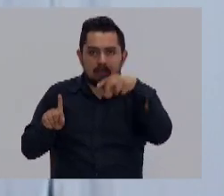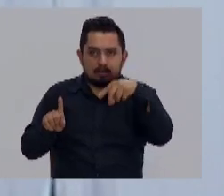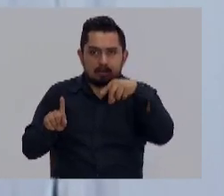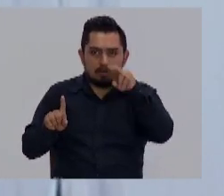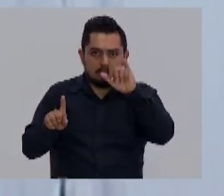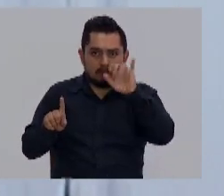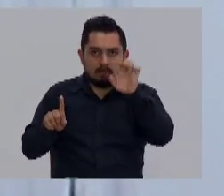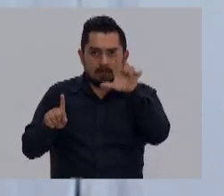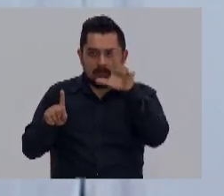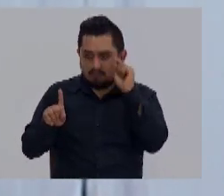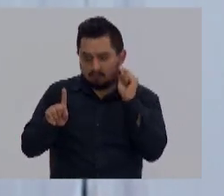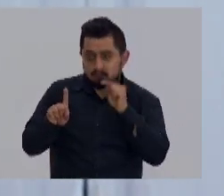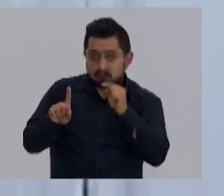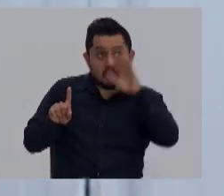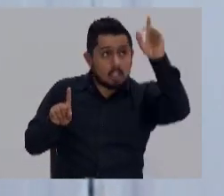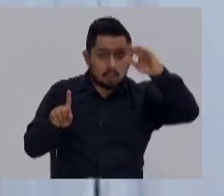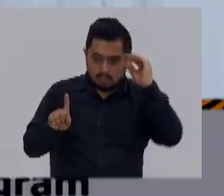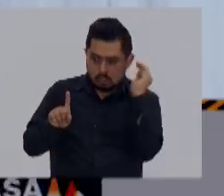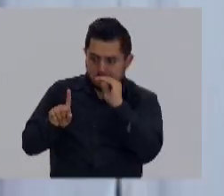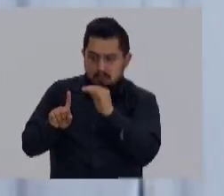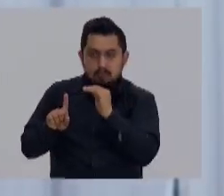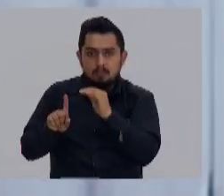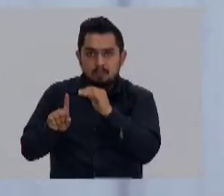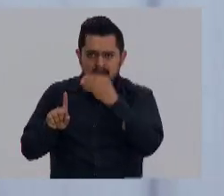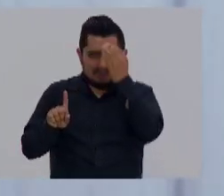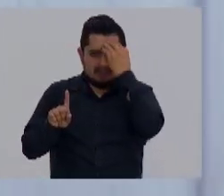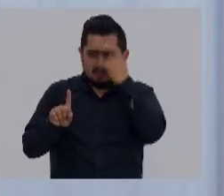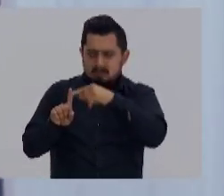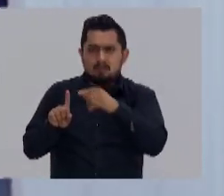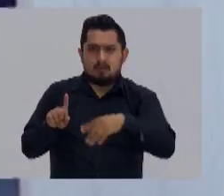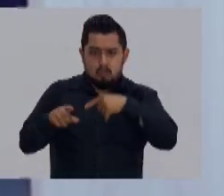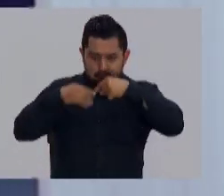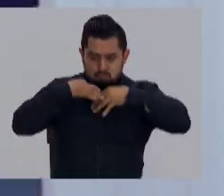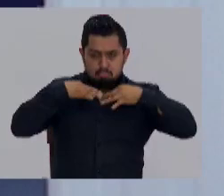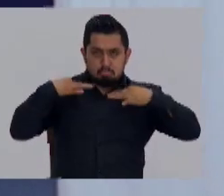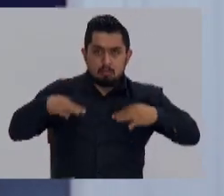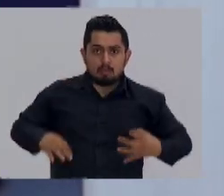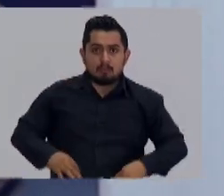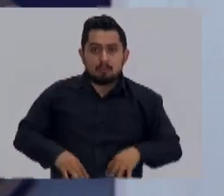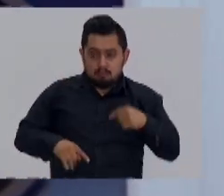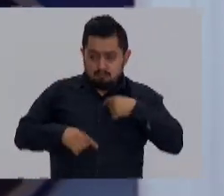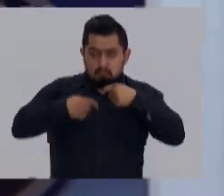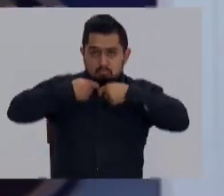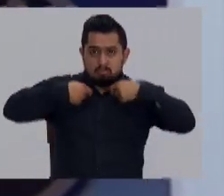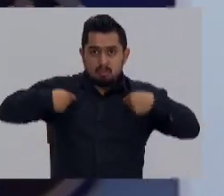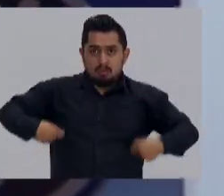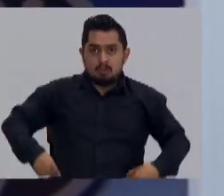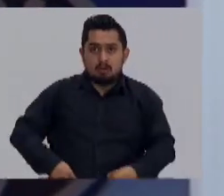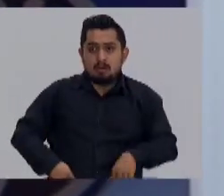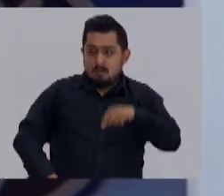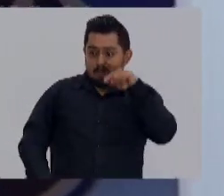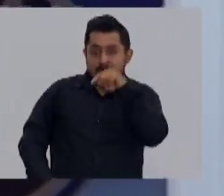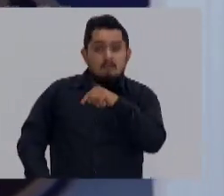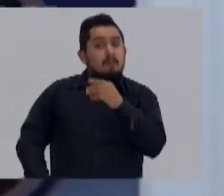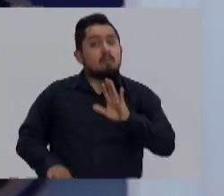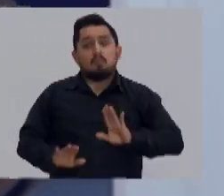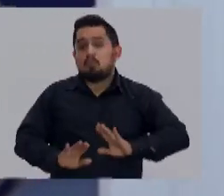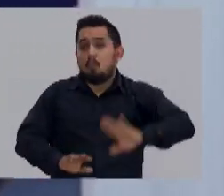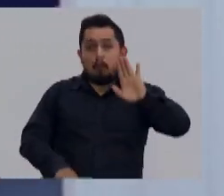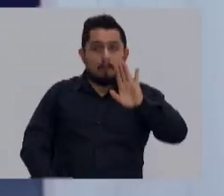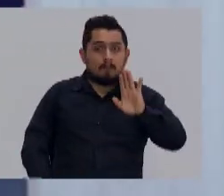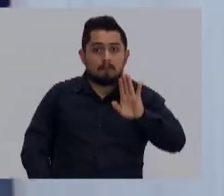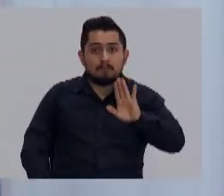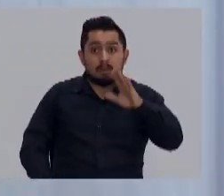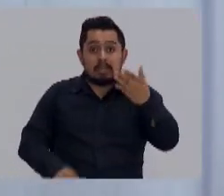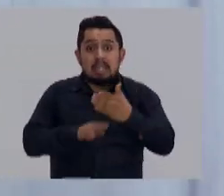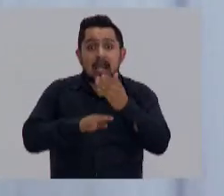que acabamos de leer. Ezequiel, ¿sabe usted que Ezequiel era sacerdote? Pero nunca ejerció, sino que Dios le